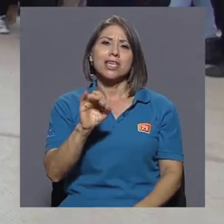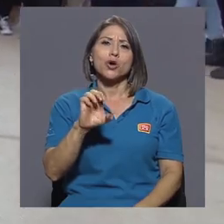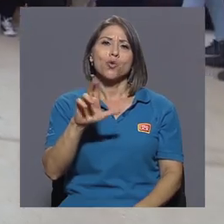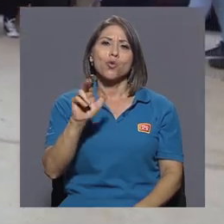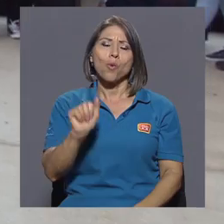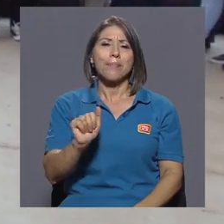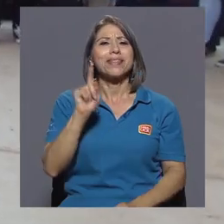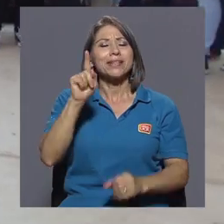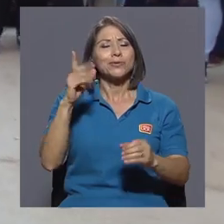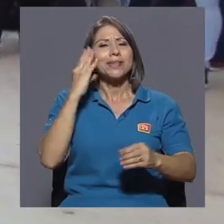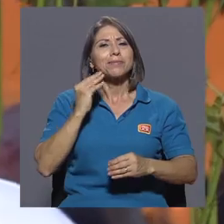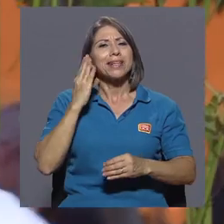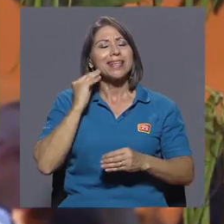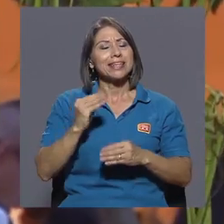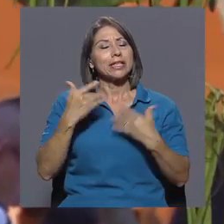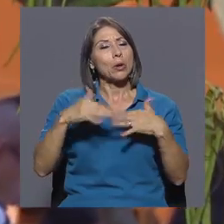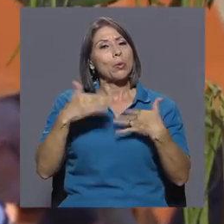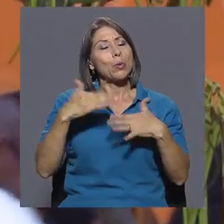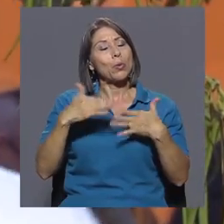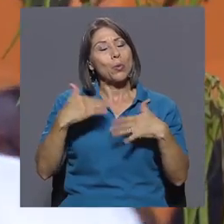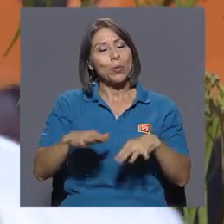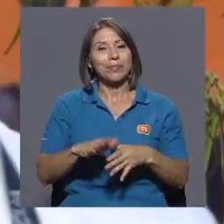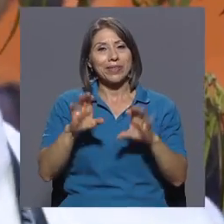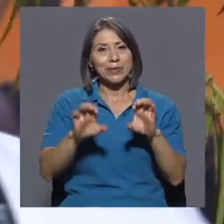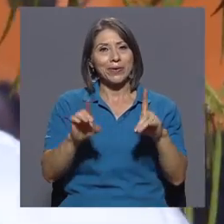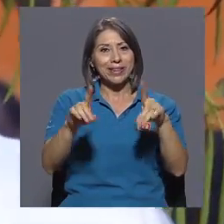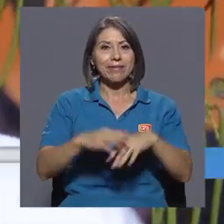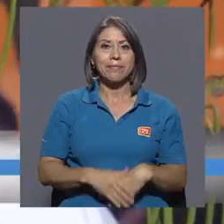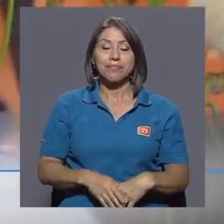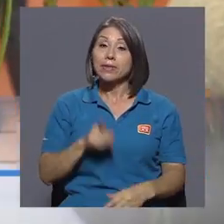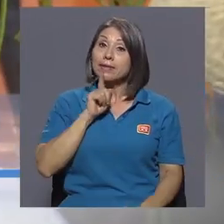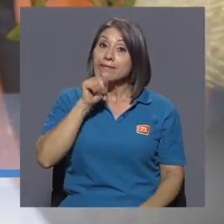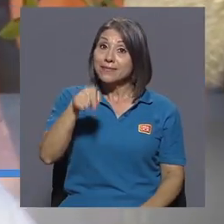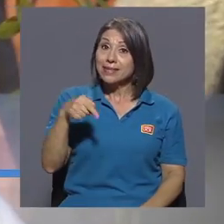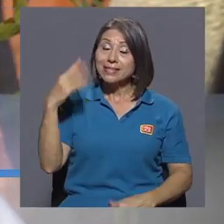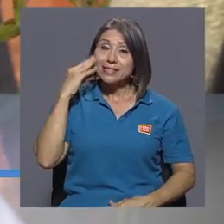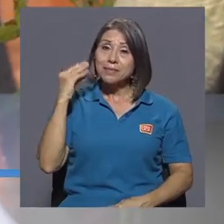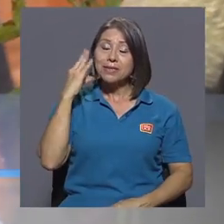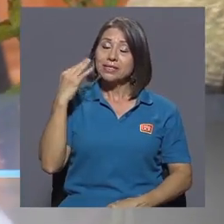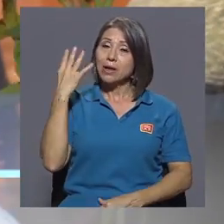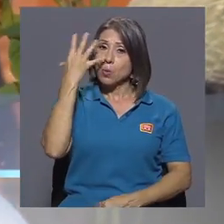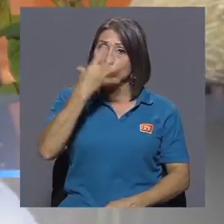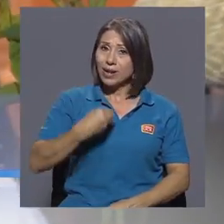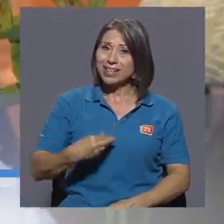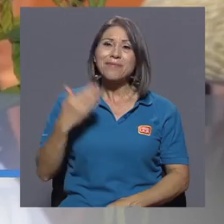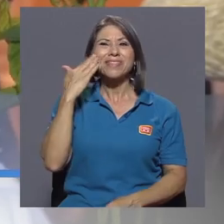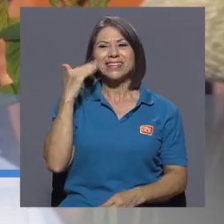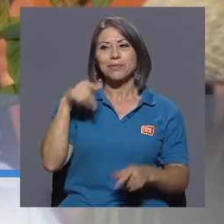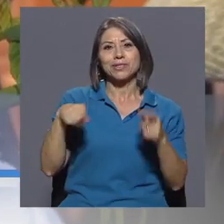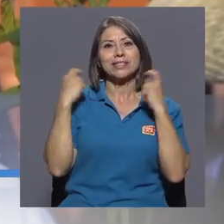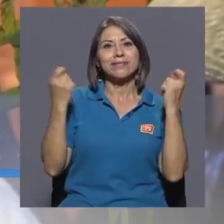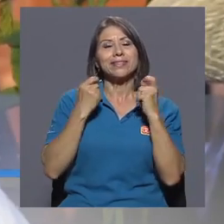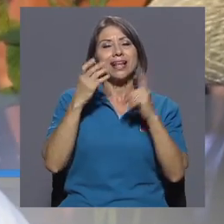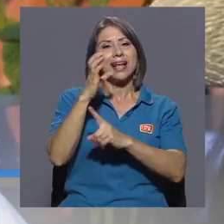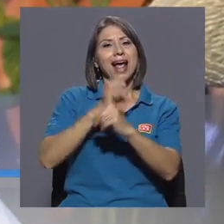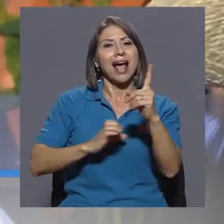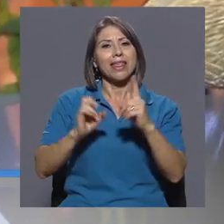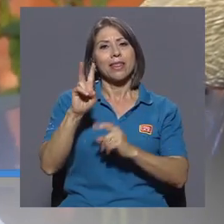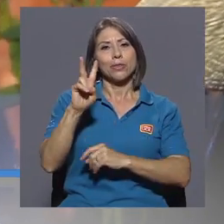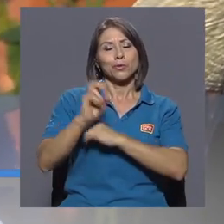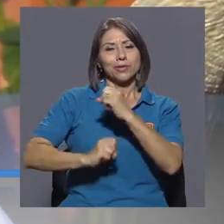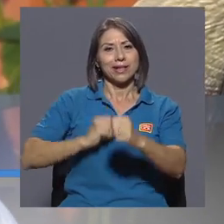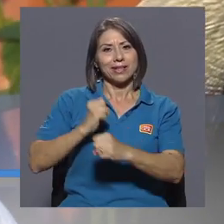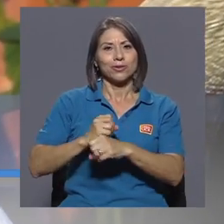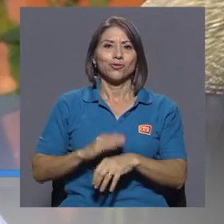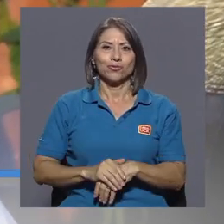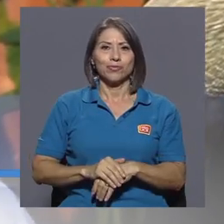humanista que atesorar. La verdad que esta es una experiencia muy bonita, ¿verdad? Sabemos de que el FICUA se celebra cada dos años y